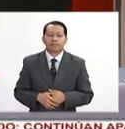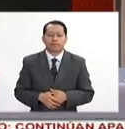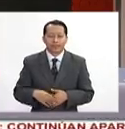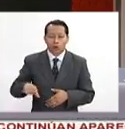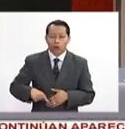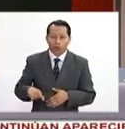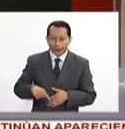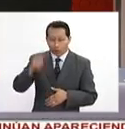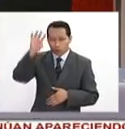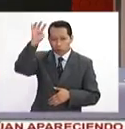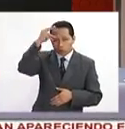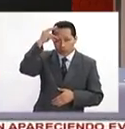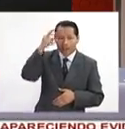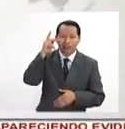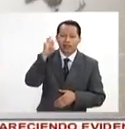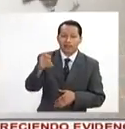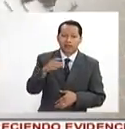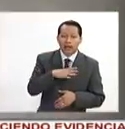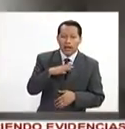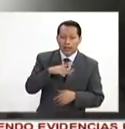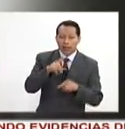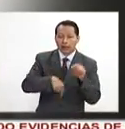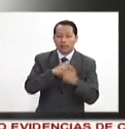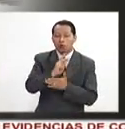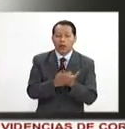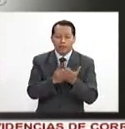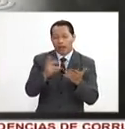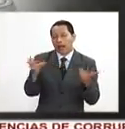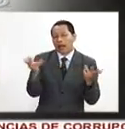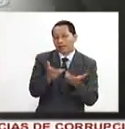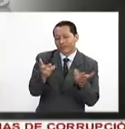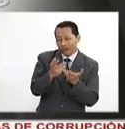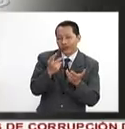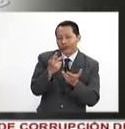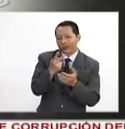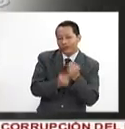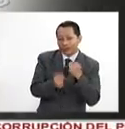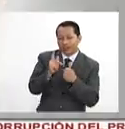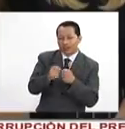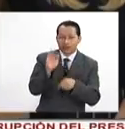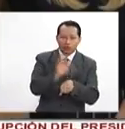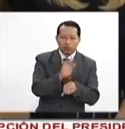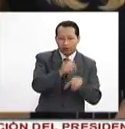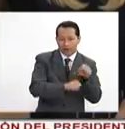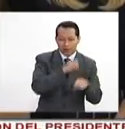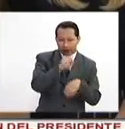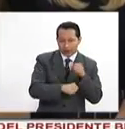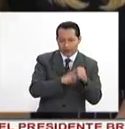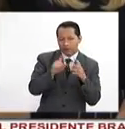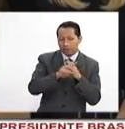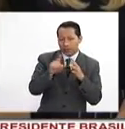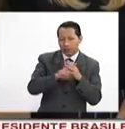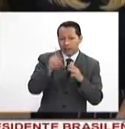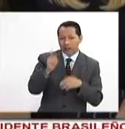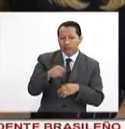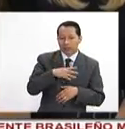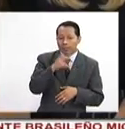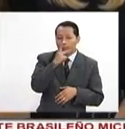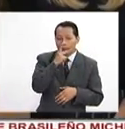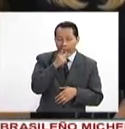El gobierno de Donald Trump revocó formalmente el programa de acción diferida que protegía de la deportación a los migrantes que fueran padres de